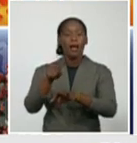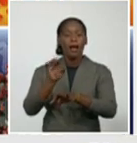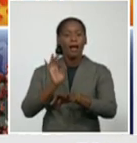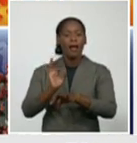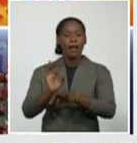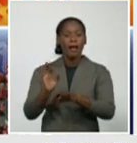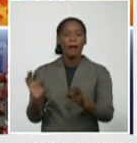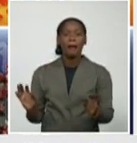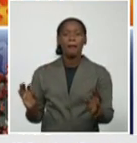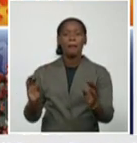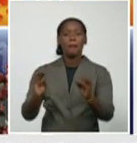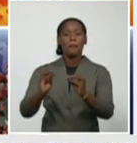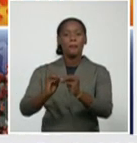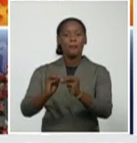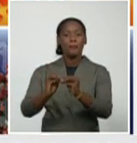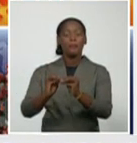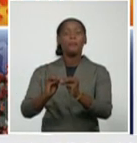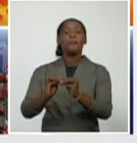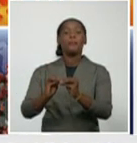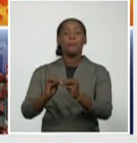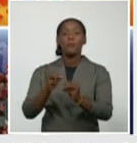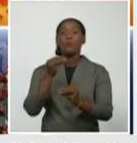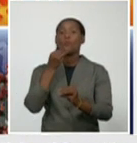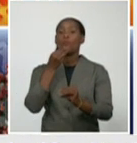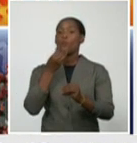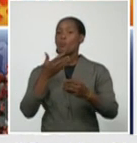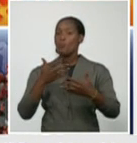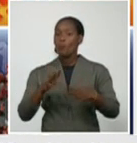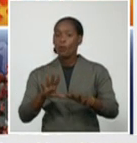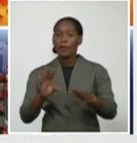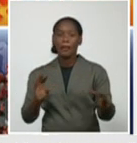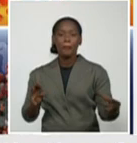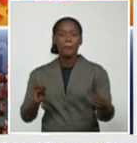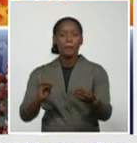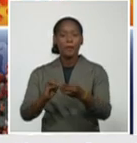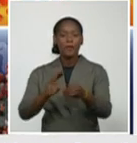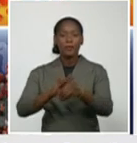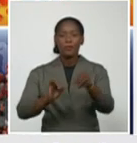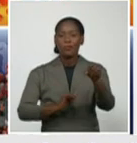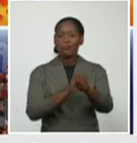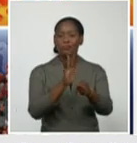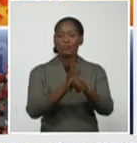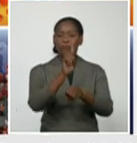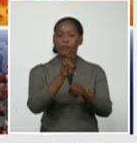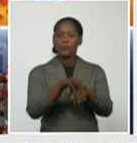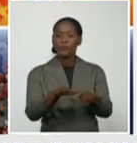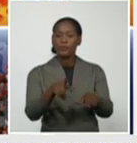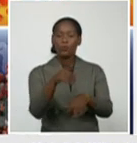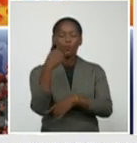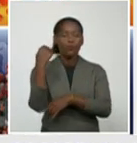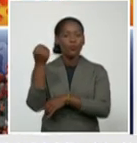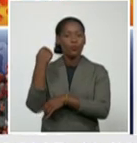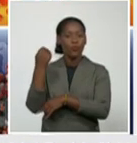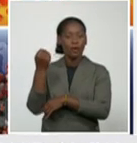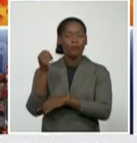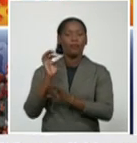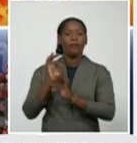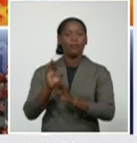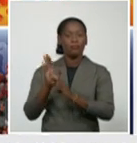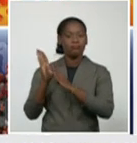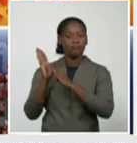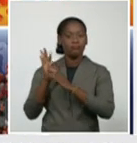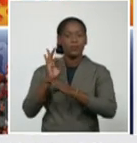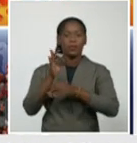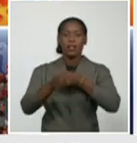intermedia, es la causa más probable del contagio de la actual pandemia, señala este informe de expertos de la